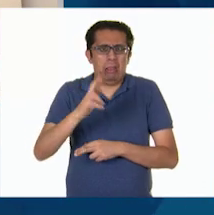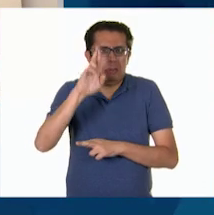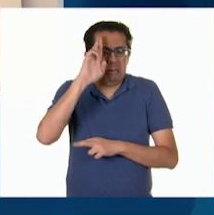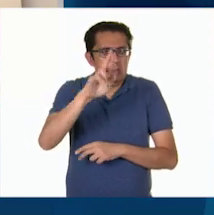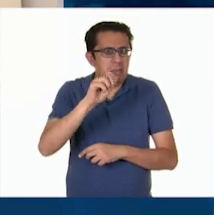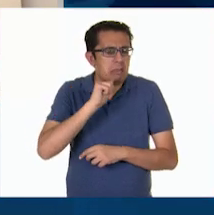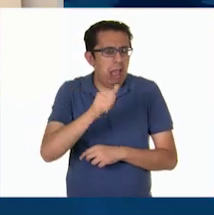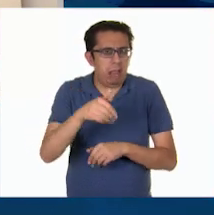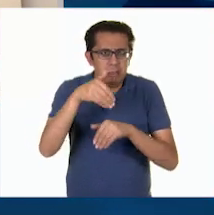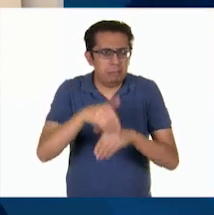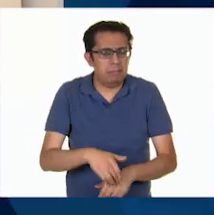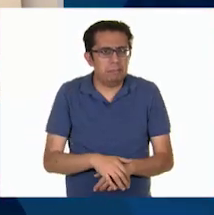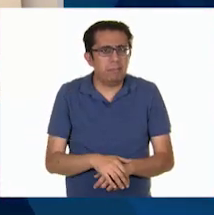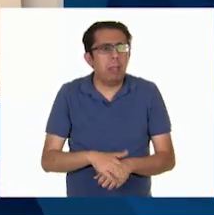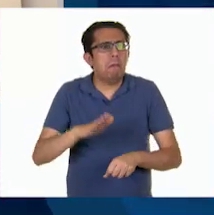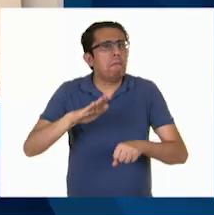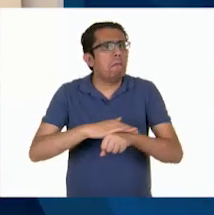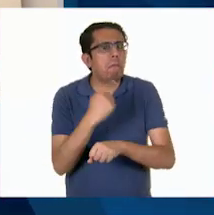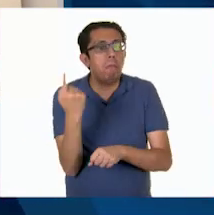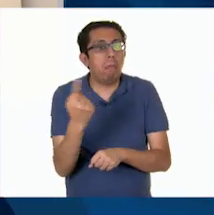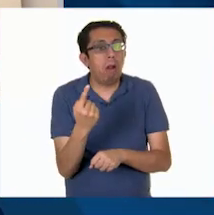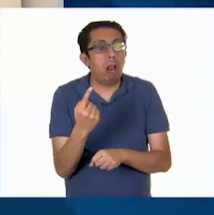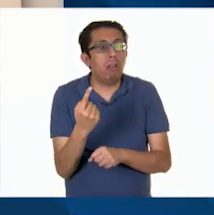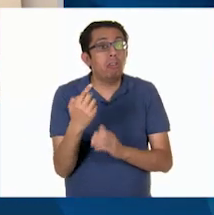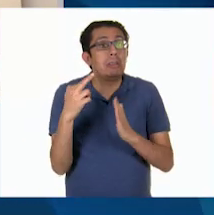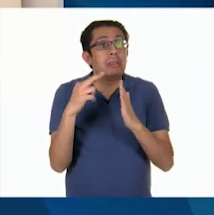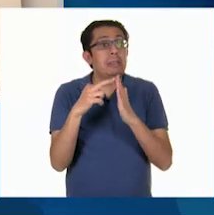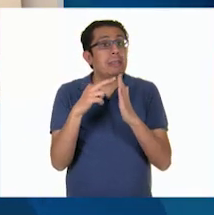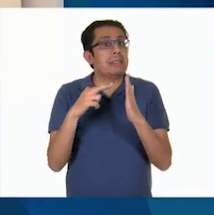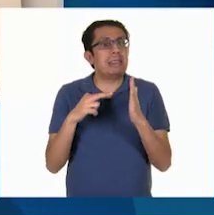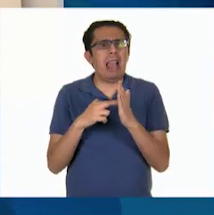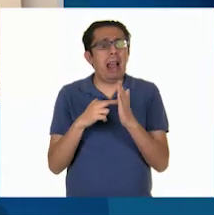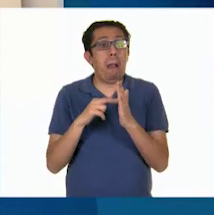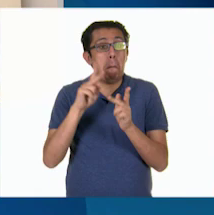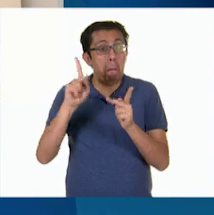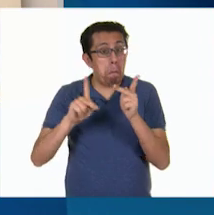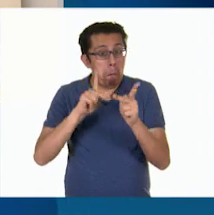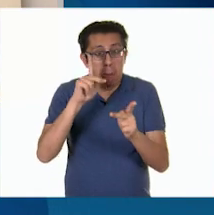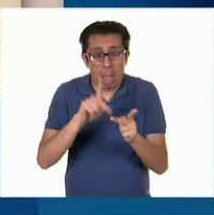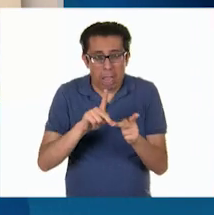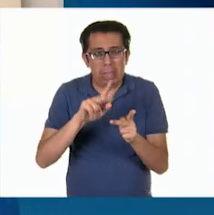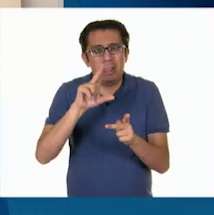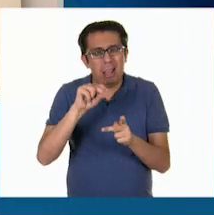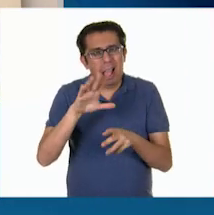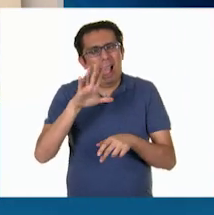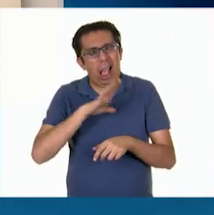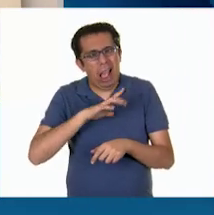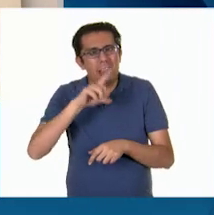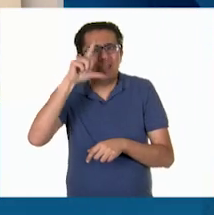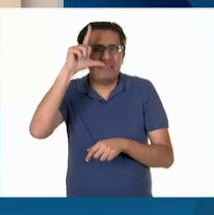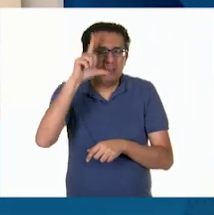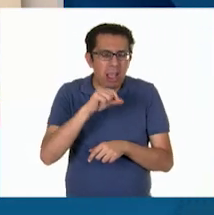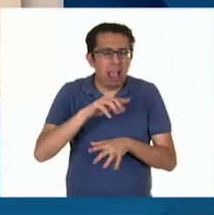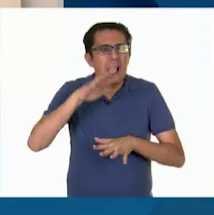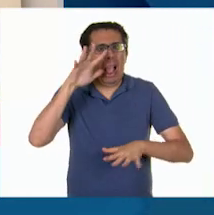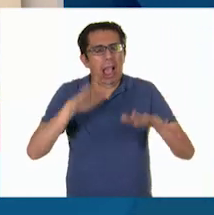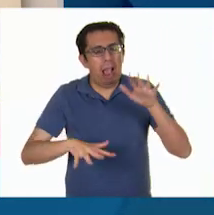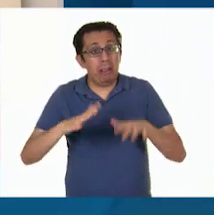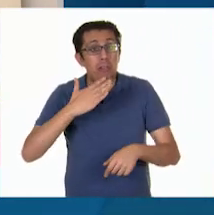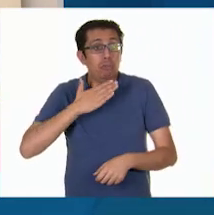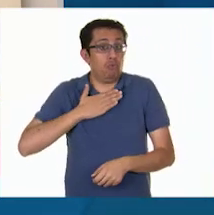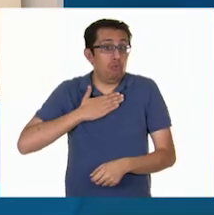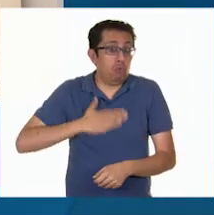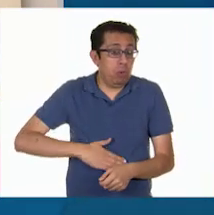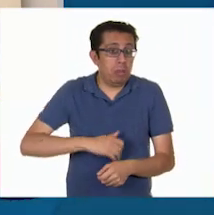seguirlas. Y esto ocurre porque las normas son imperfectas, porque algunas normas pueden ser